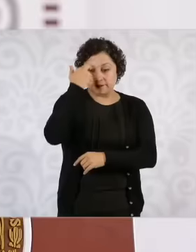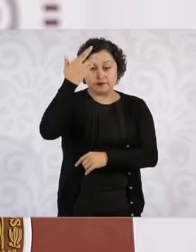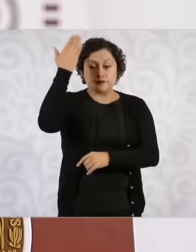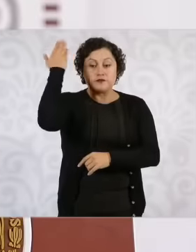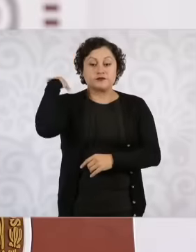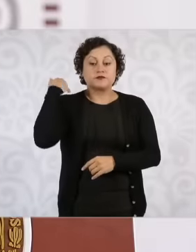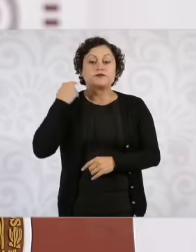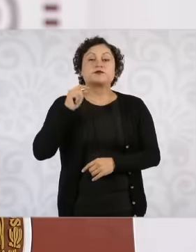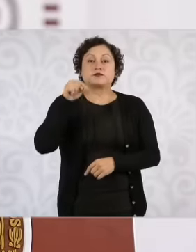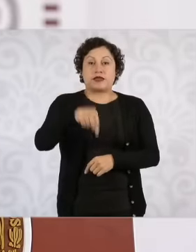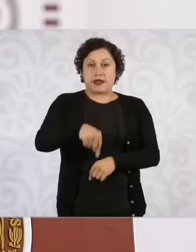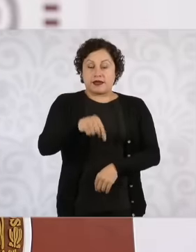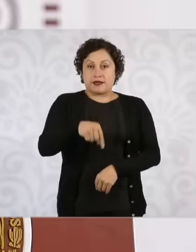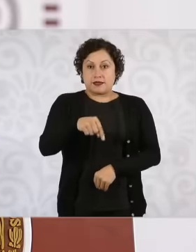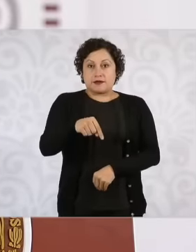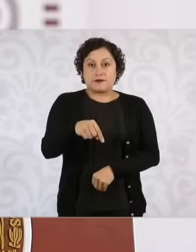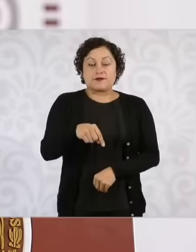en este espacio,